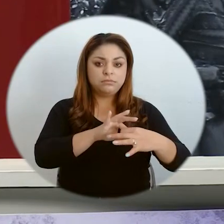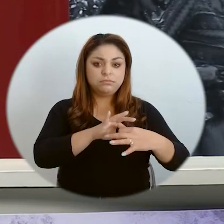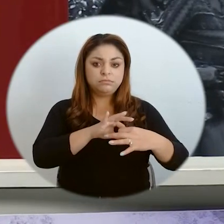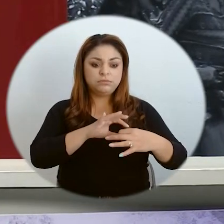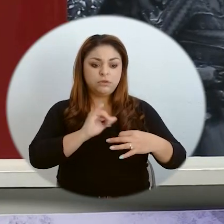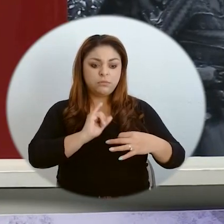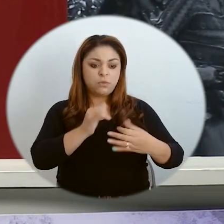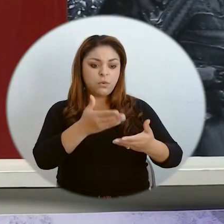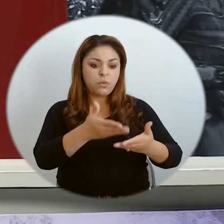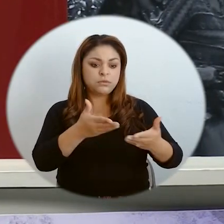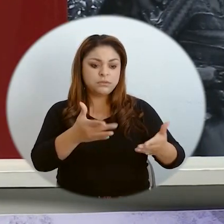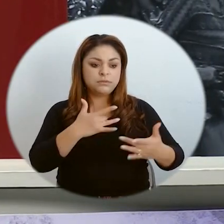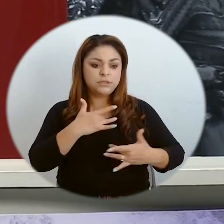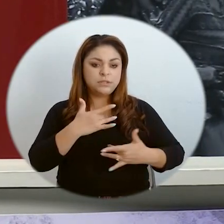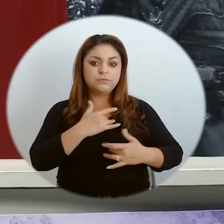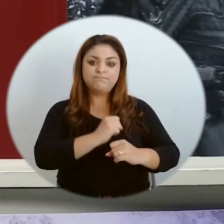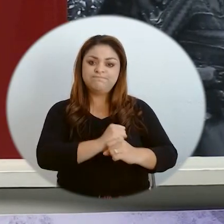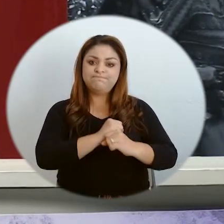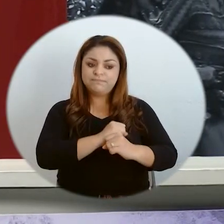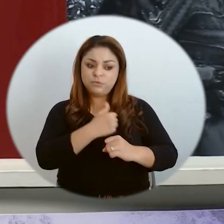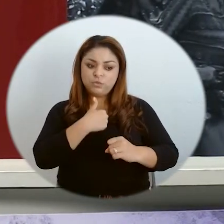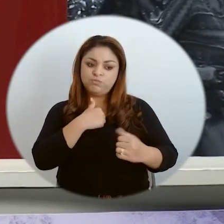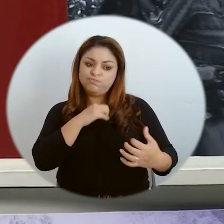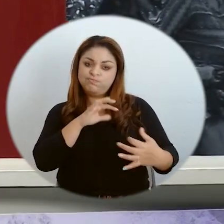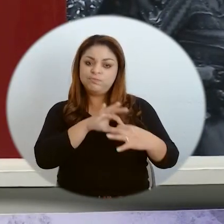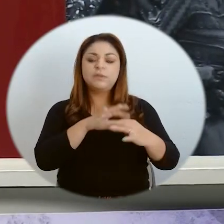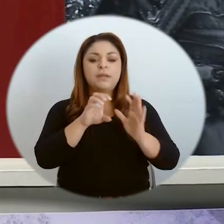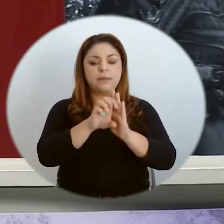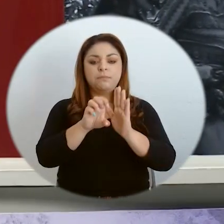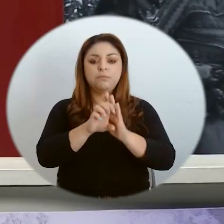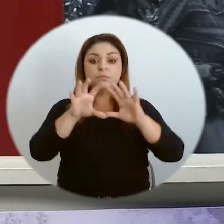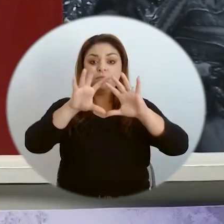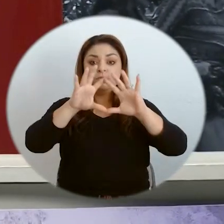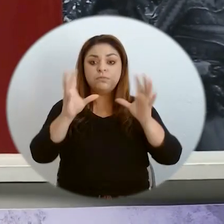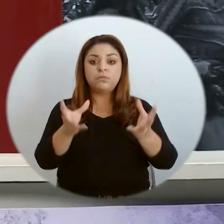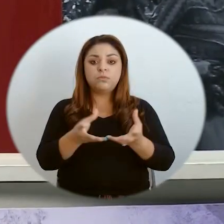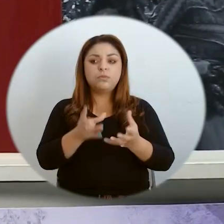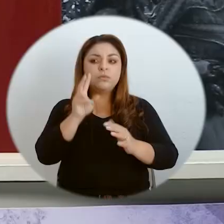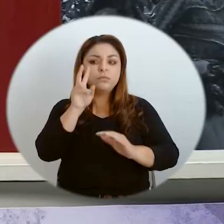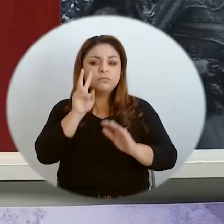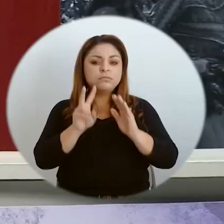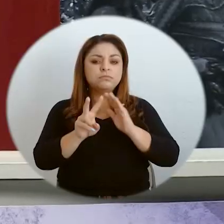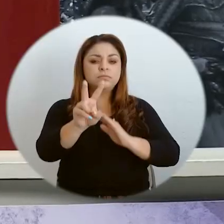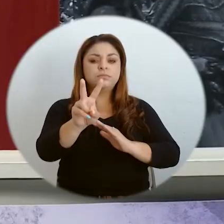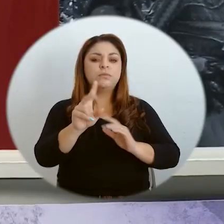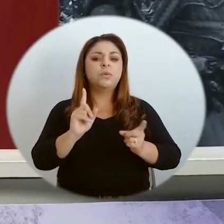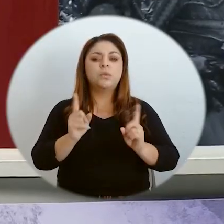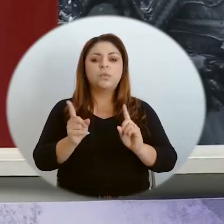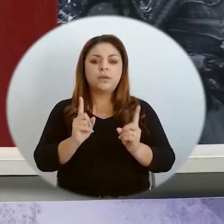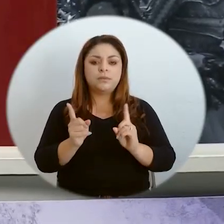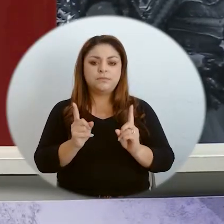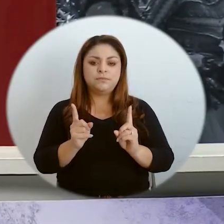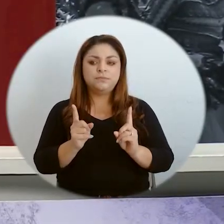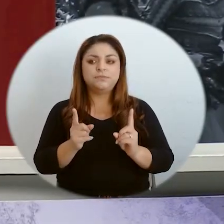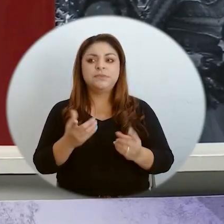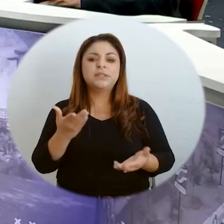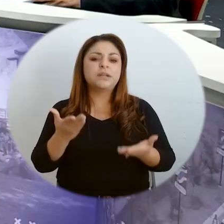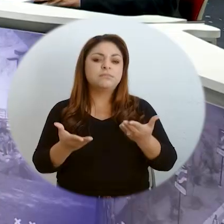¿verdad? En esa visión de mundo que Andrés plantea, podríamos hablar de